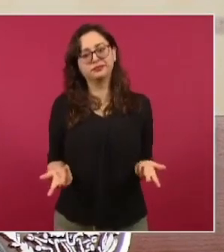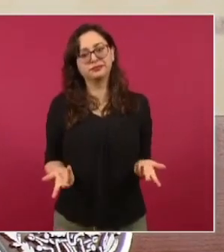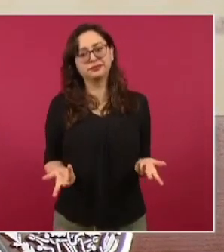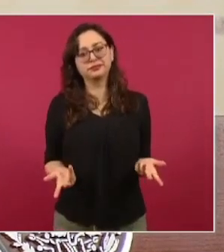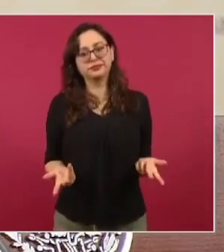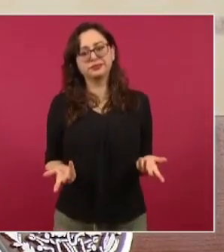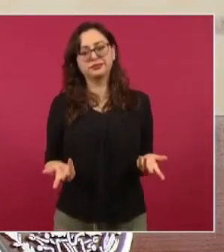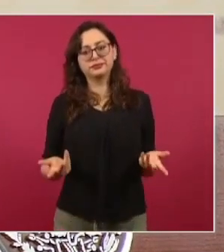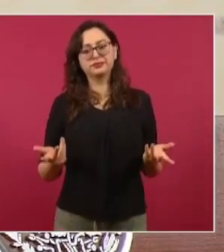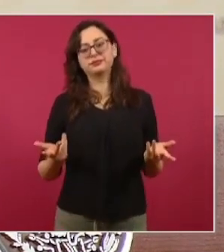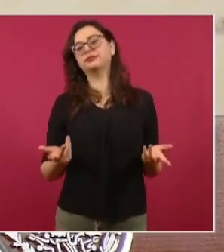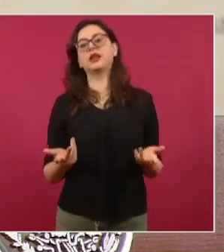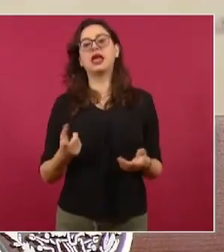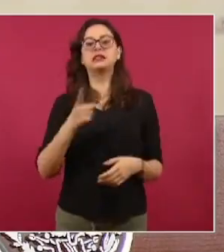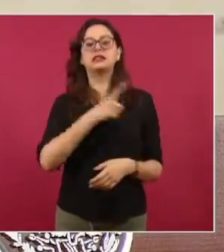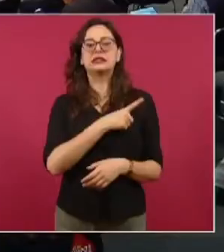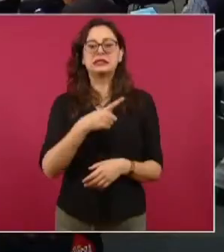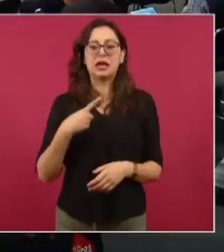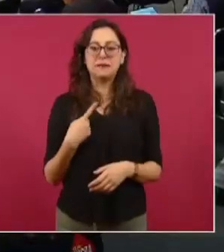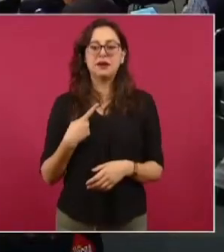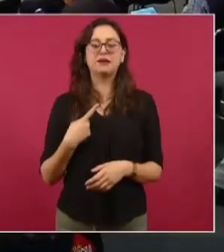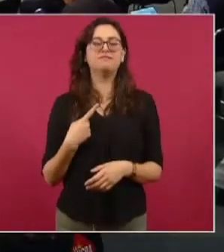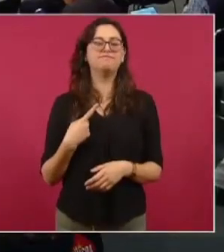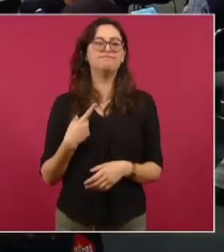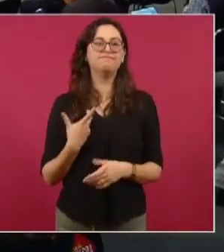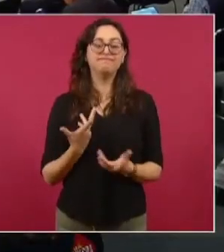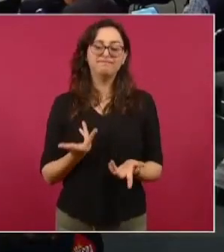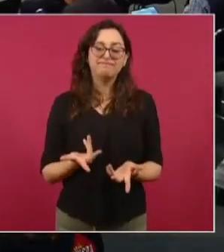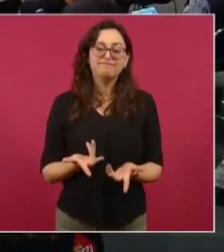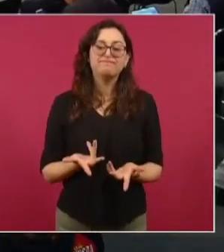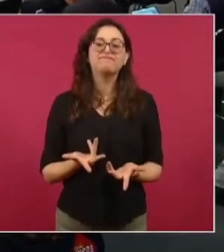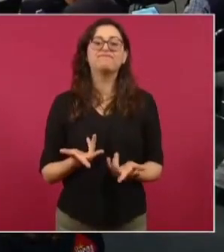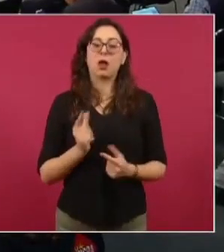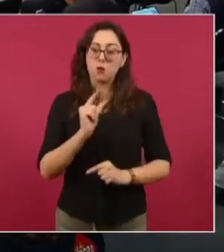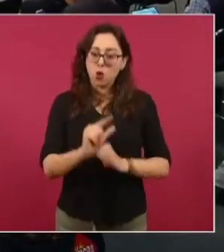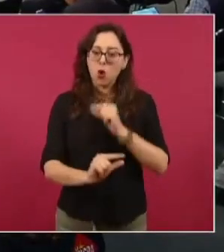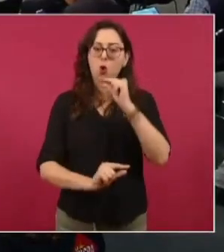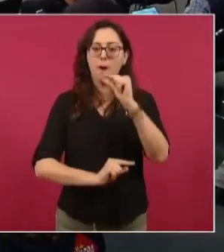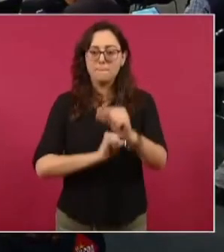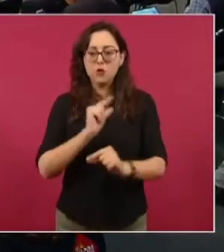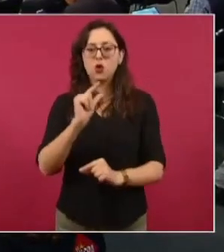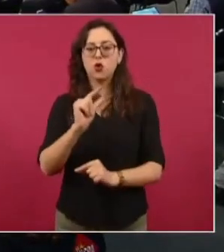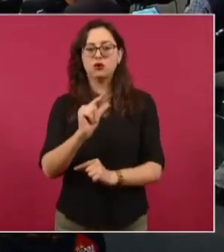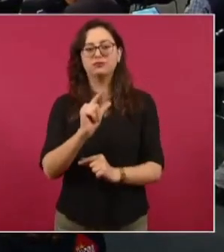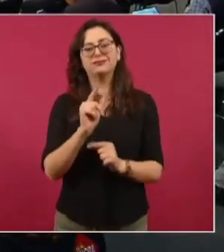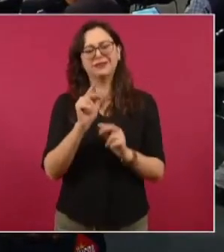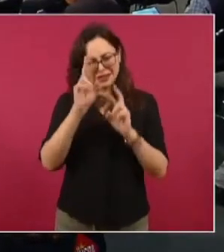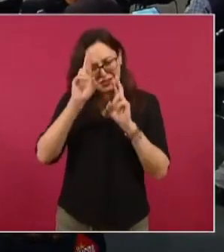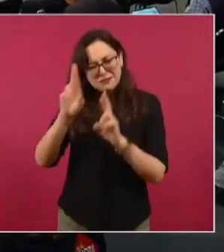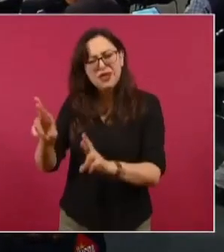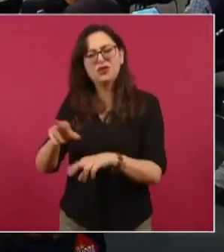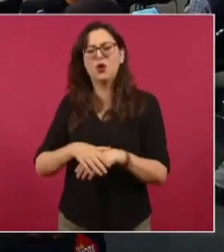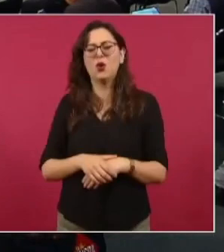se tienen que ir acostumbrando a respetarnos